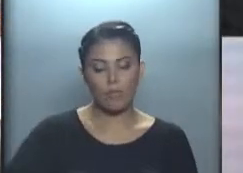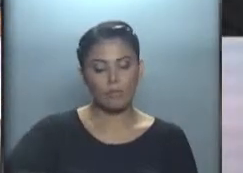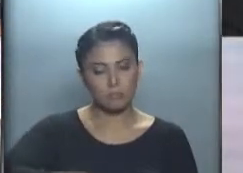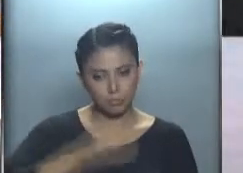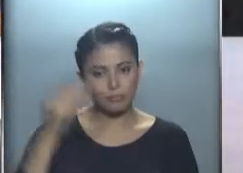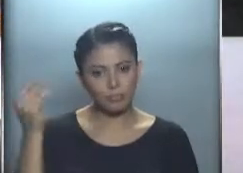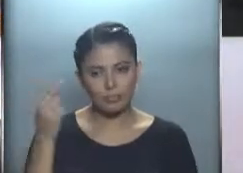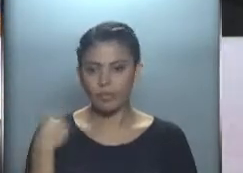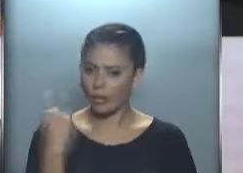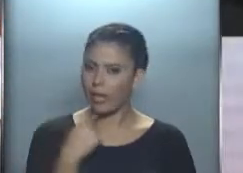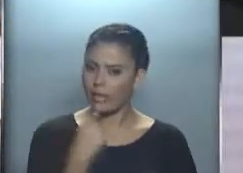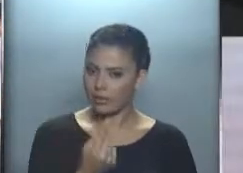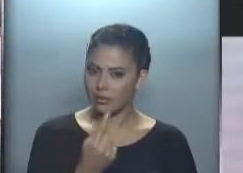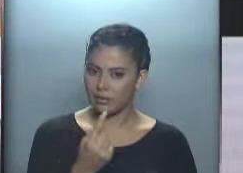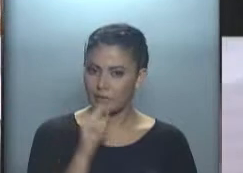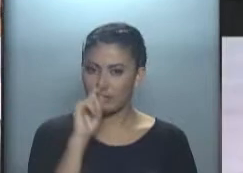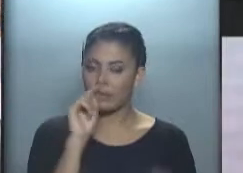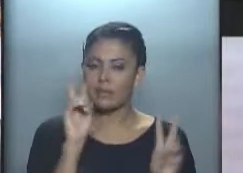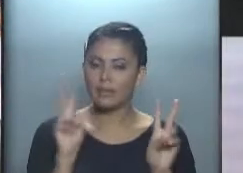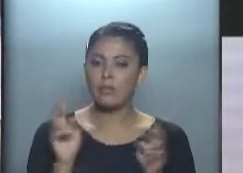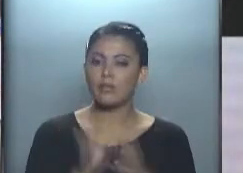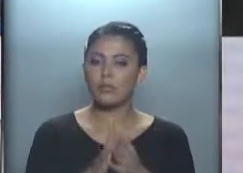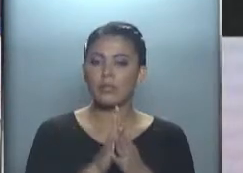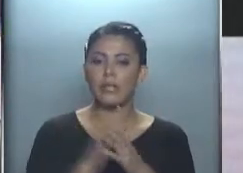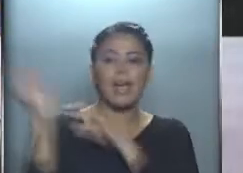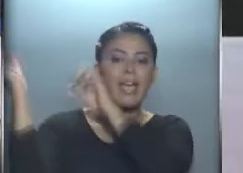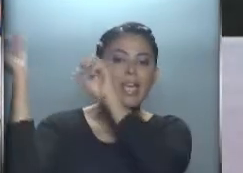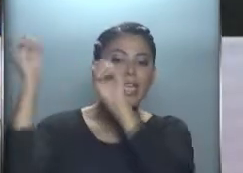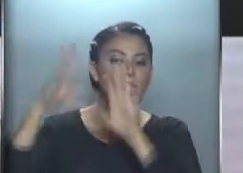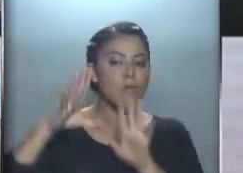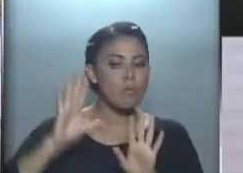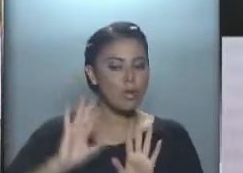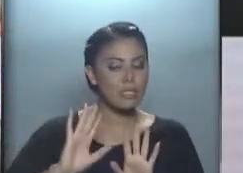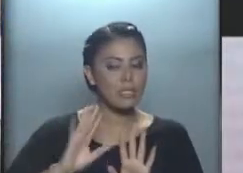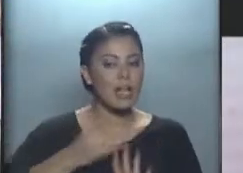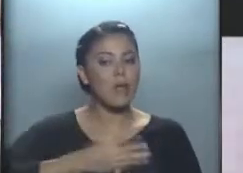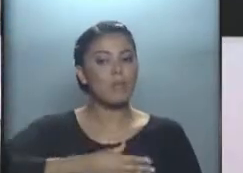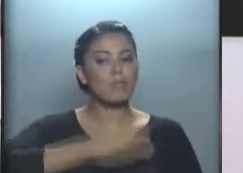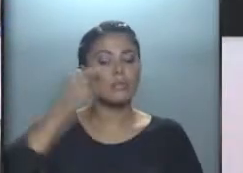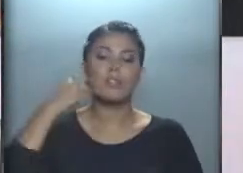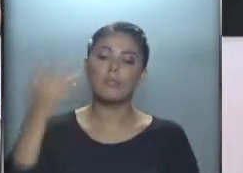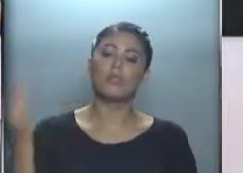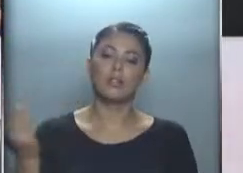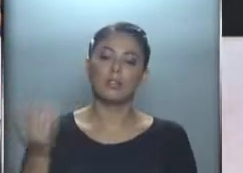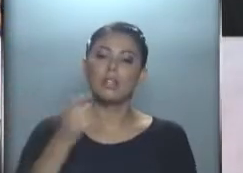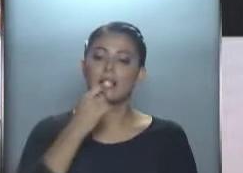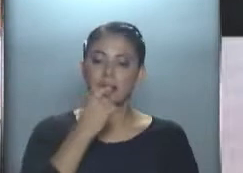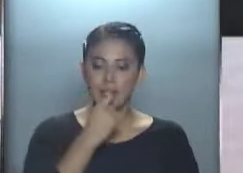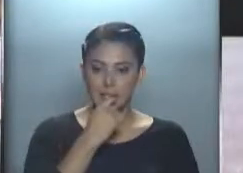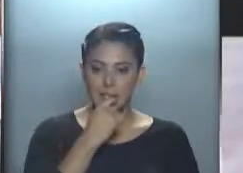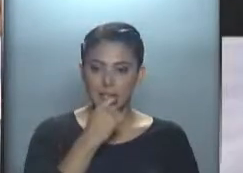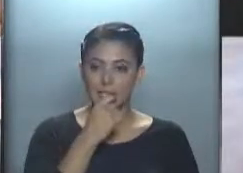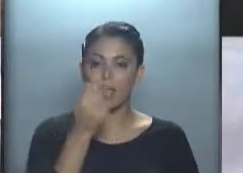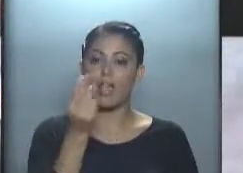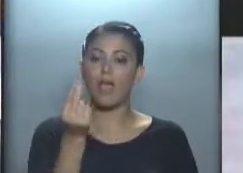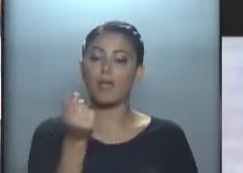mencionábamos el tema de lo que tiene que ver la importación que siempre a veces se destaca el hecho bueno entre el dinero que